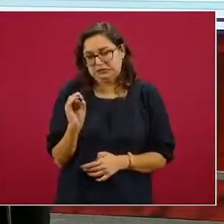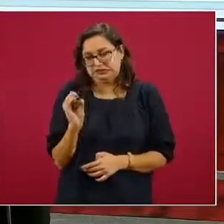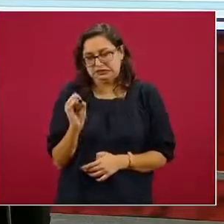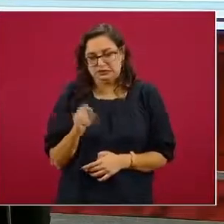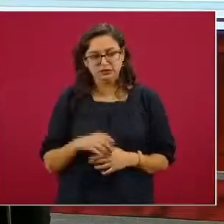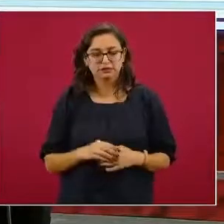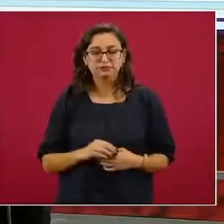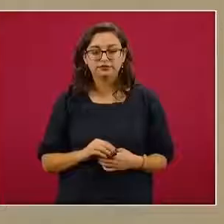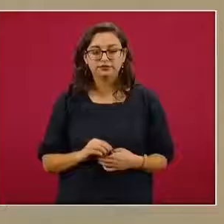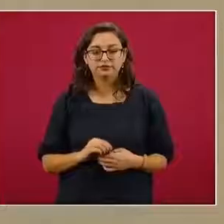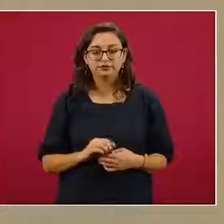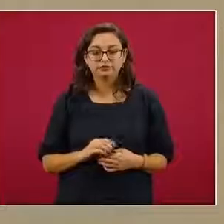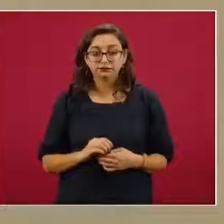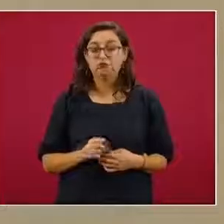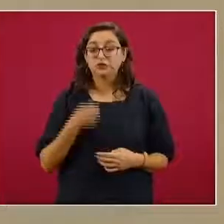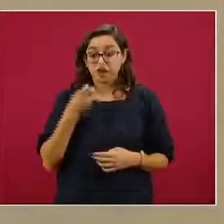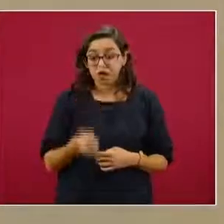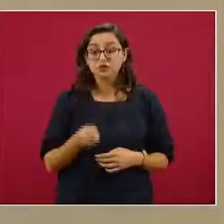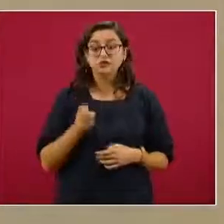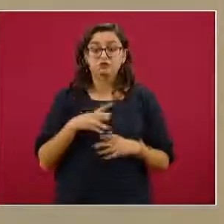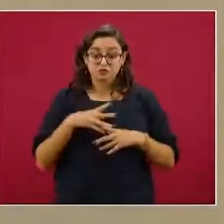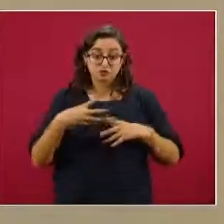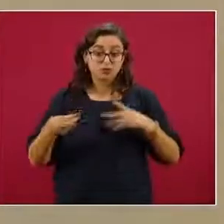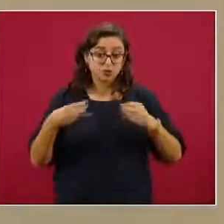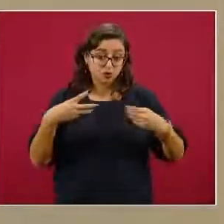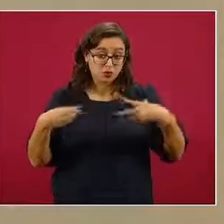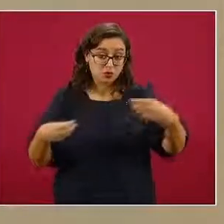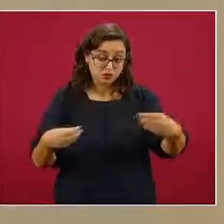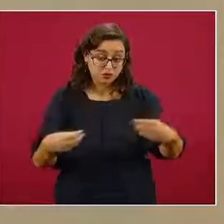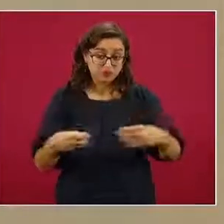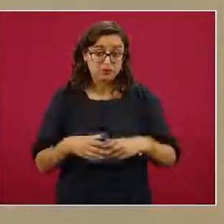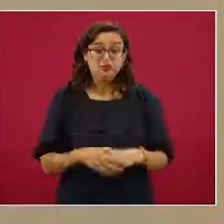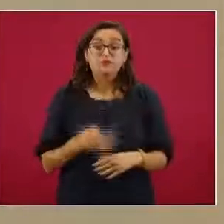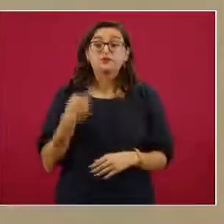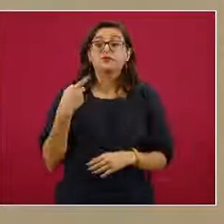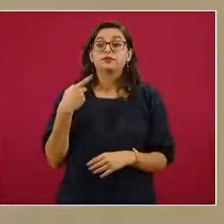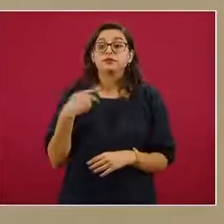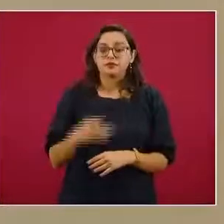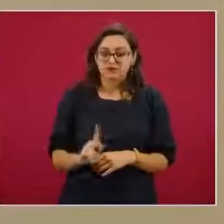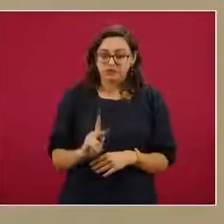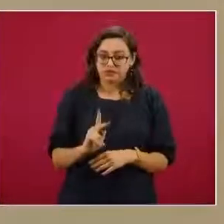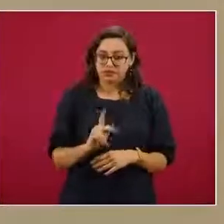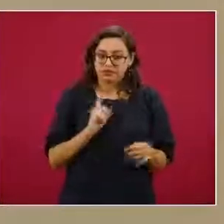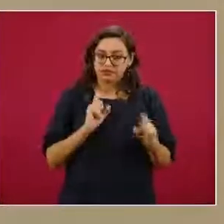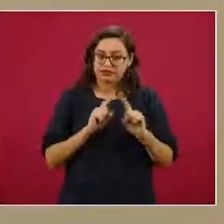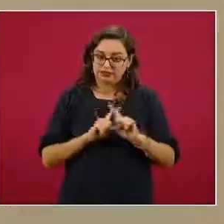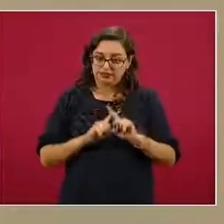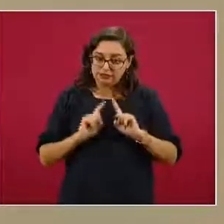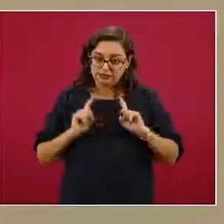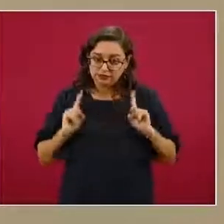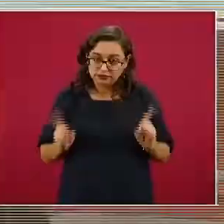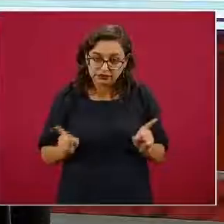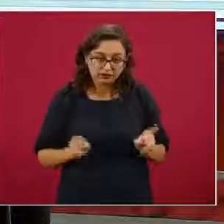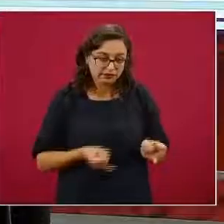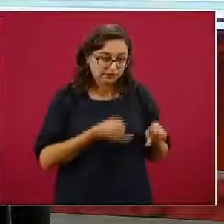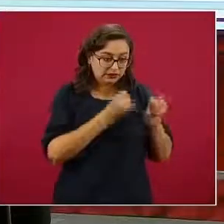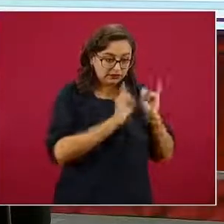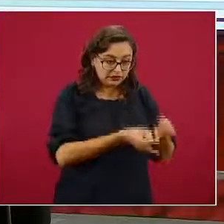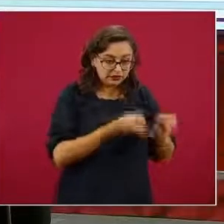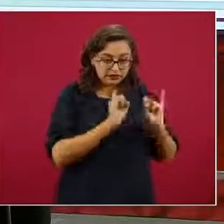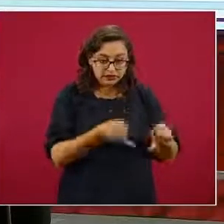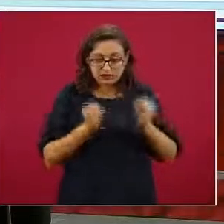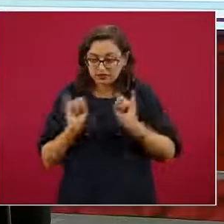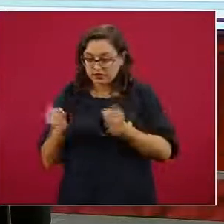Y este es el mecanismo. Pero es muy diferente pensar en individuos en particular